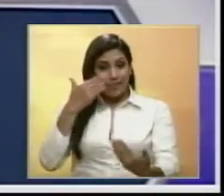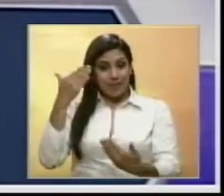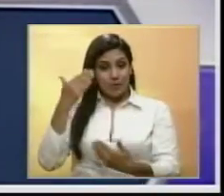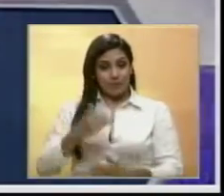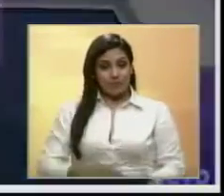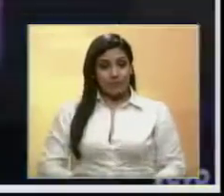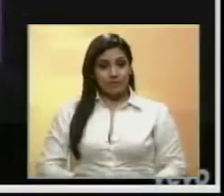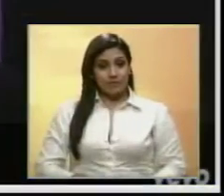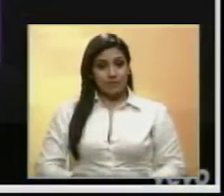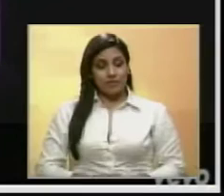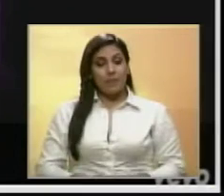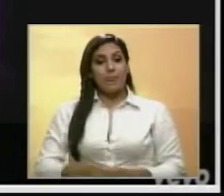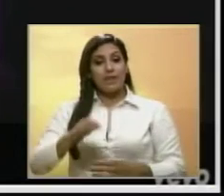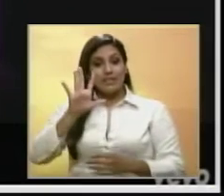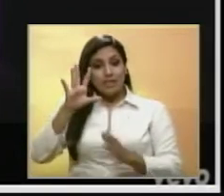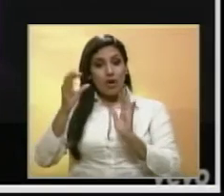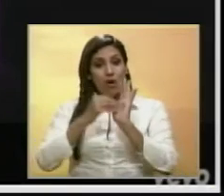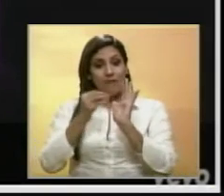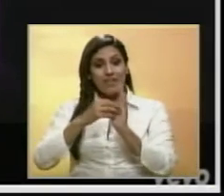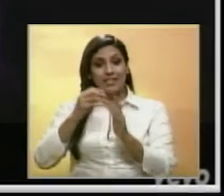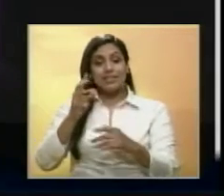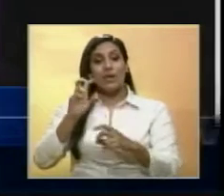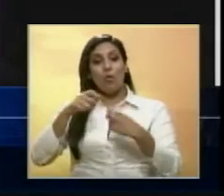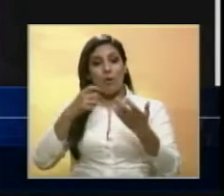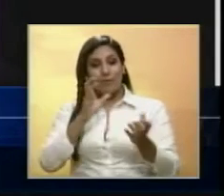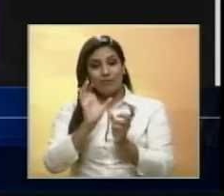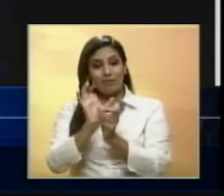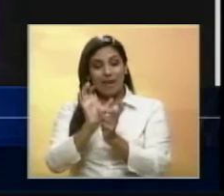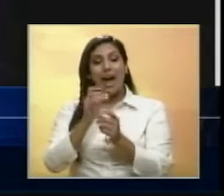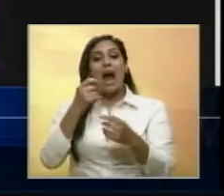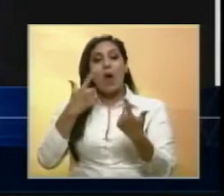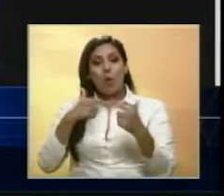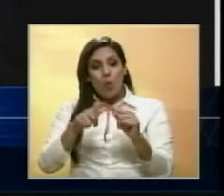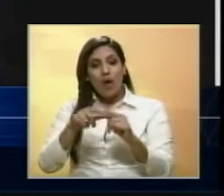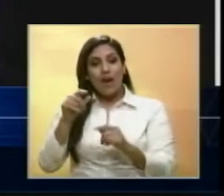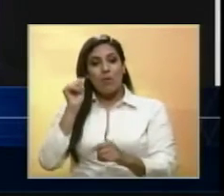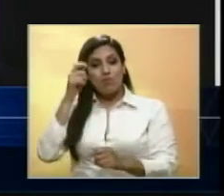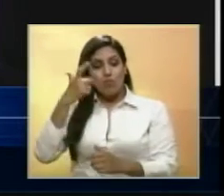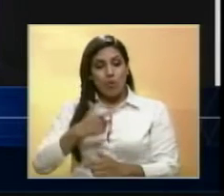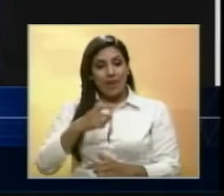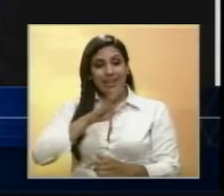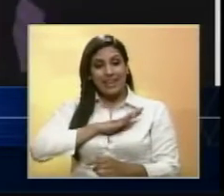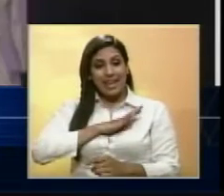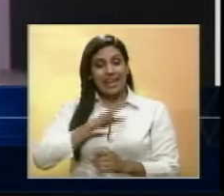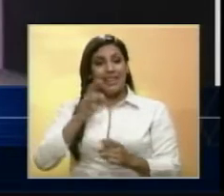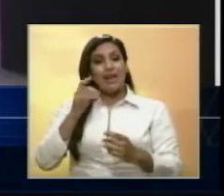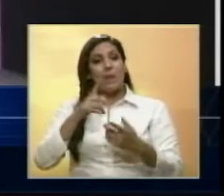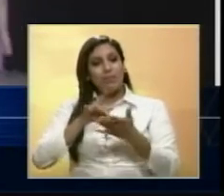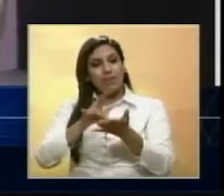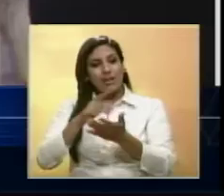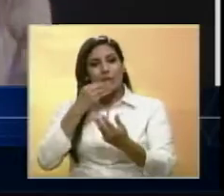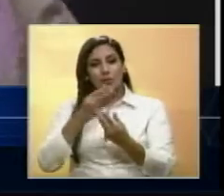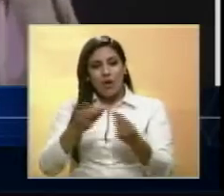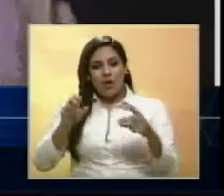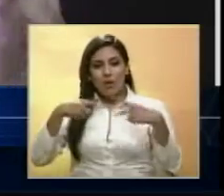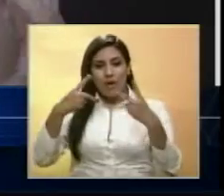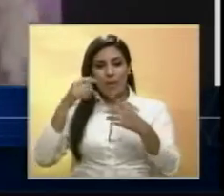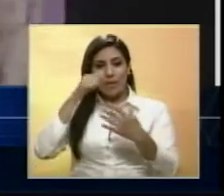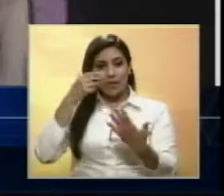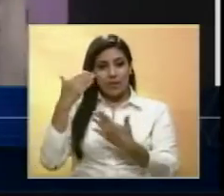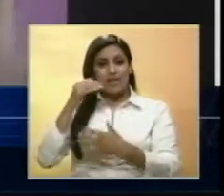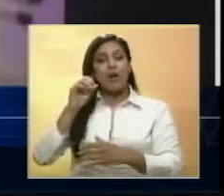Sia. La 5 veces nominada al Grammy, cantante, compositora y productora, presentó el clip de su más reciente sencillo.